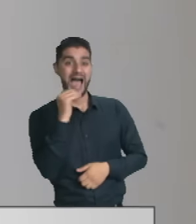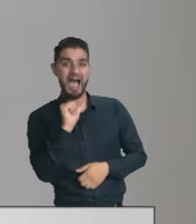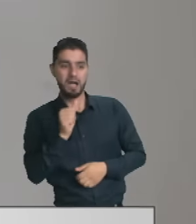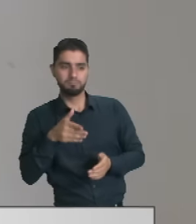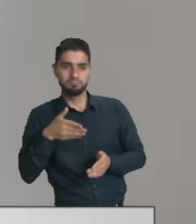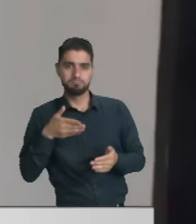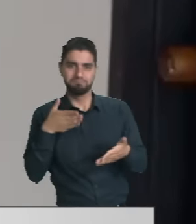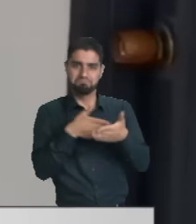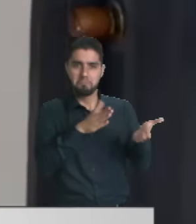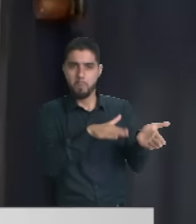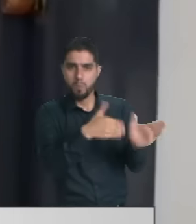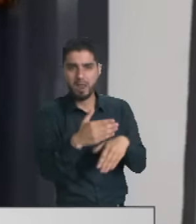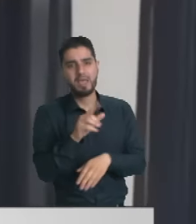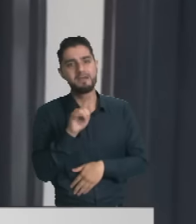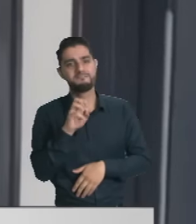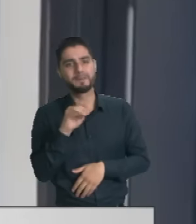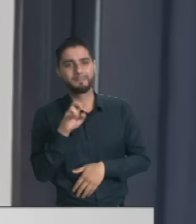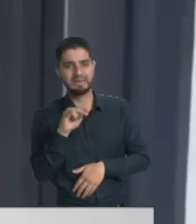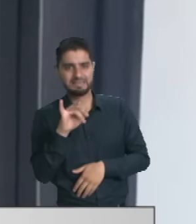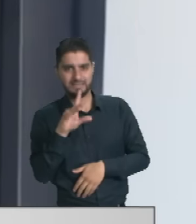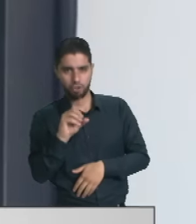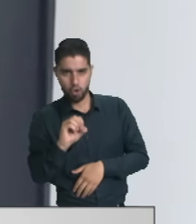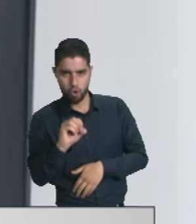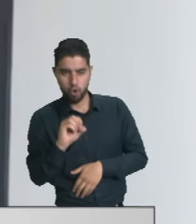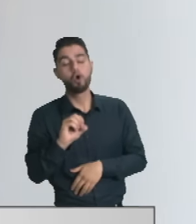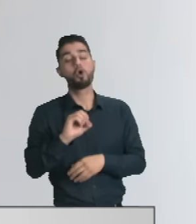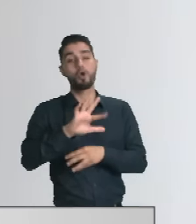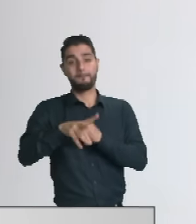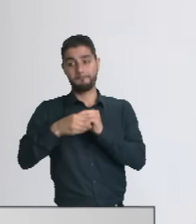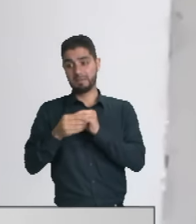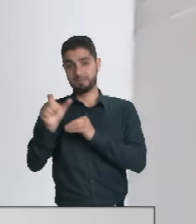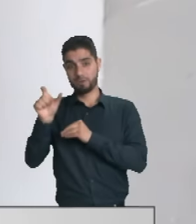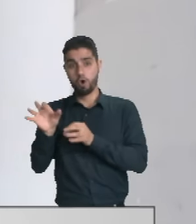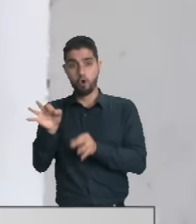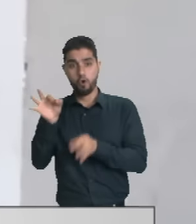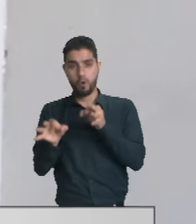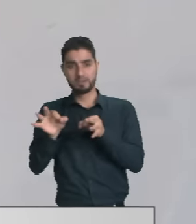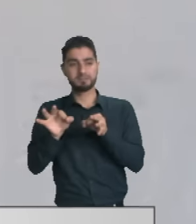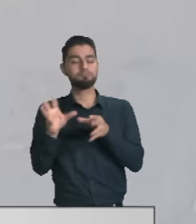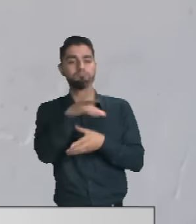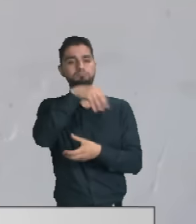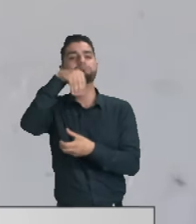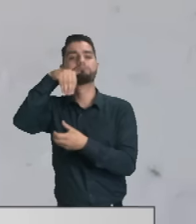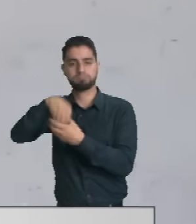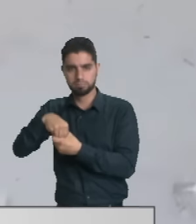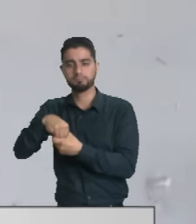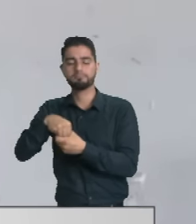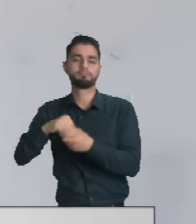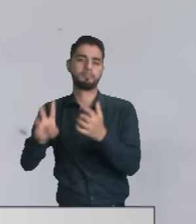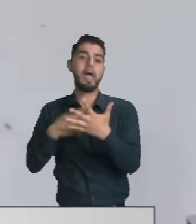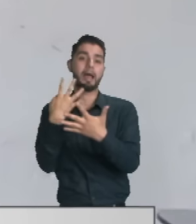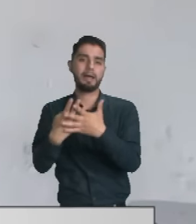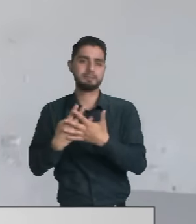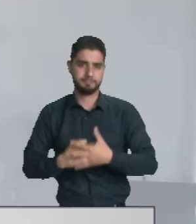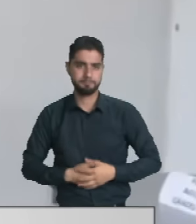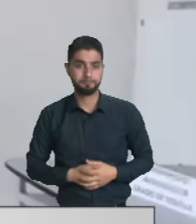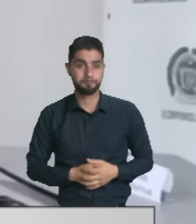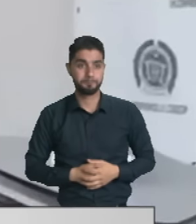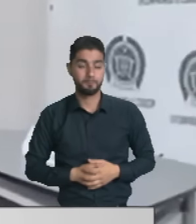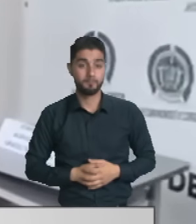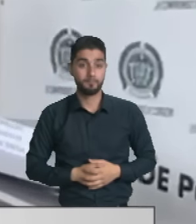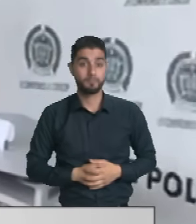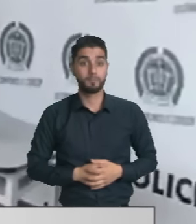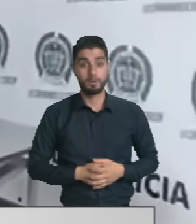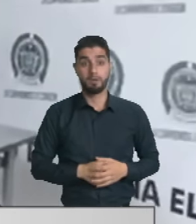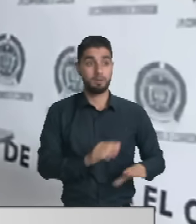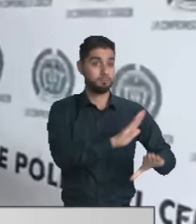un juez de la República le dictó medida de aseguramiento intramural. Las autoridades hicieron un llamado a la comunidad a seguir denunciando de manera